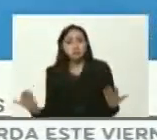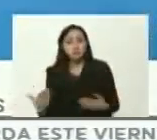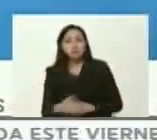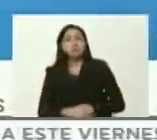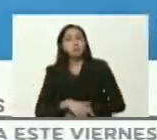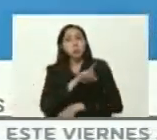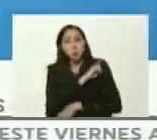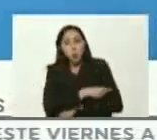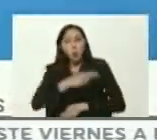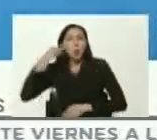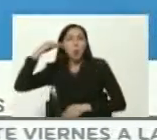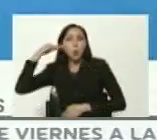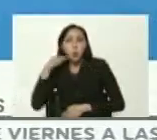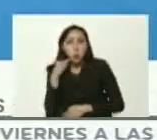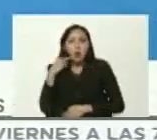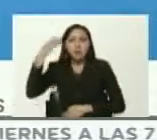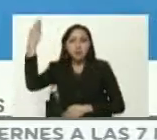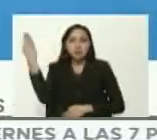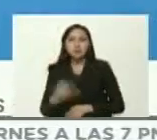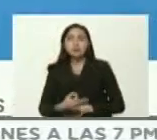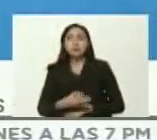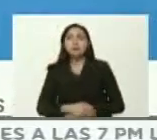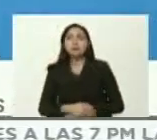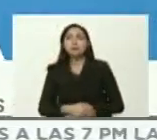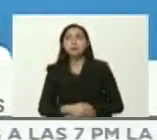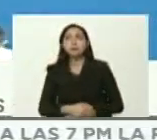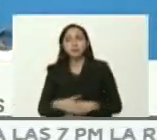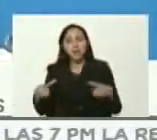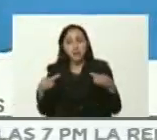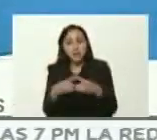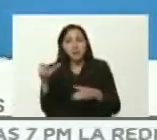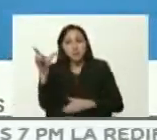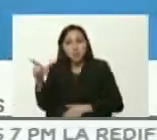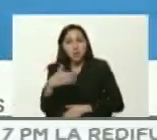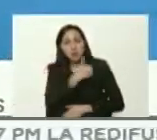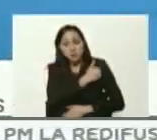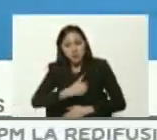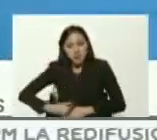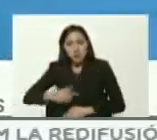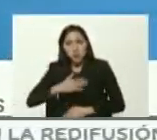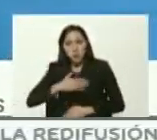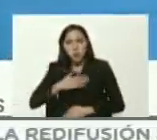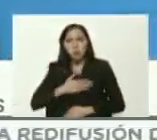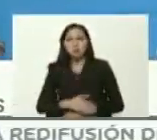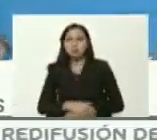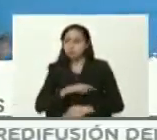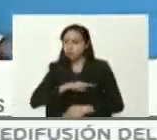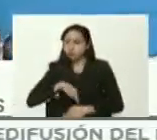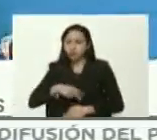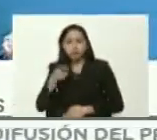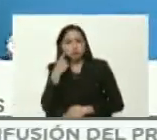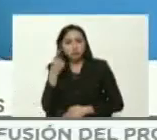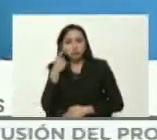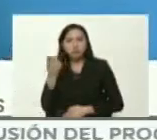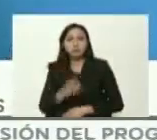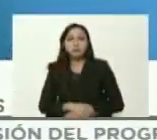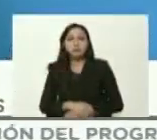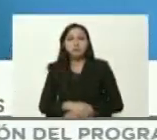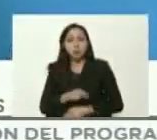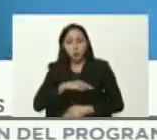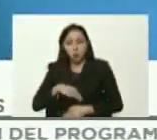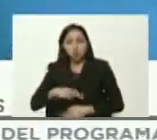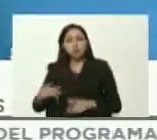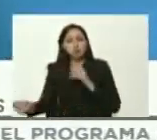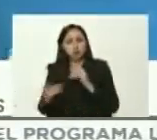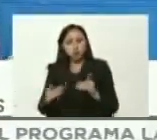fuerzas bolivarianas, las fuerzas del gran pueblo patriótico y el presidente Nicolás Maduro. Lo fuimos llevando. Y estamos